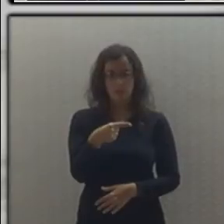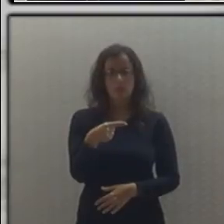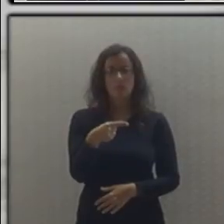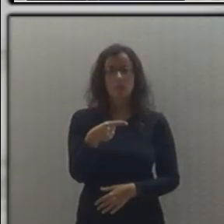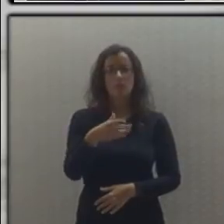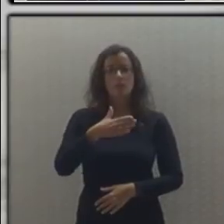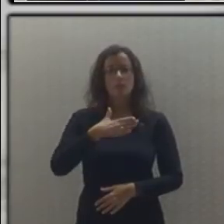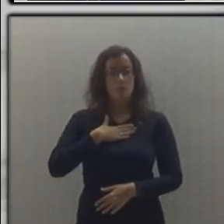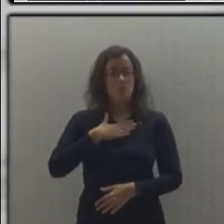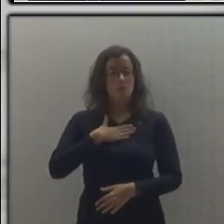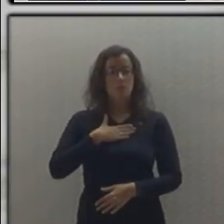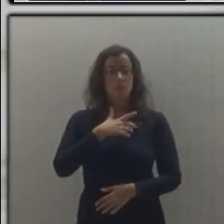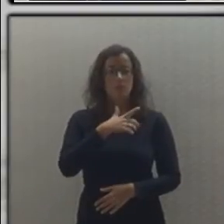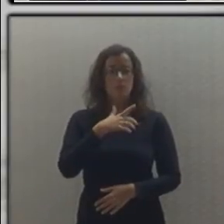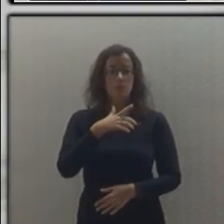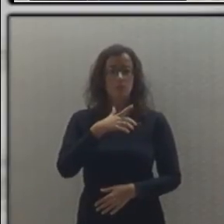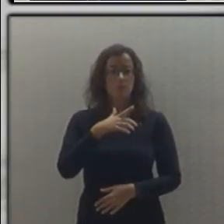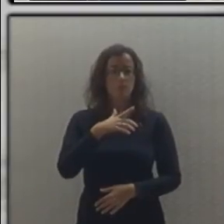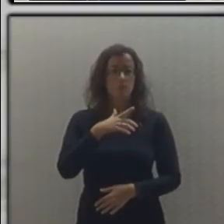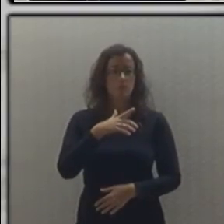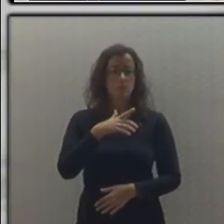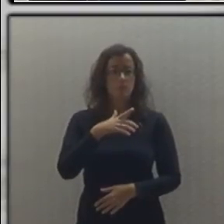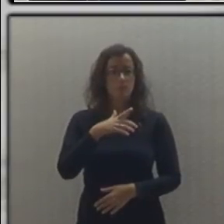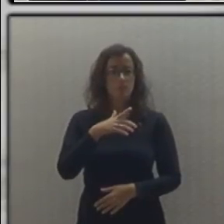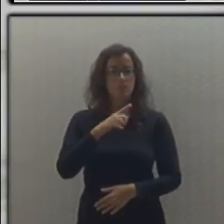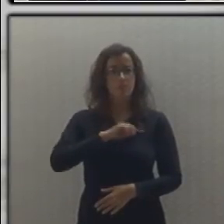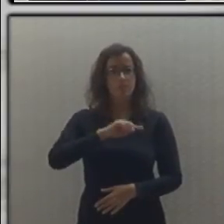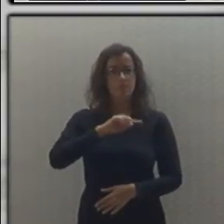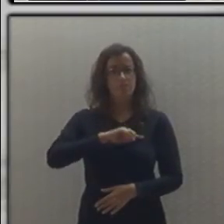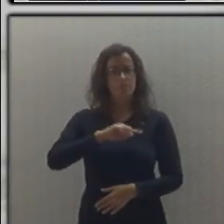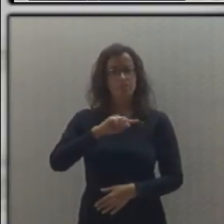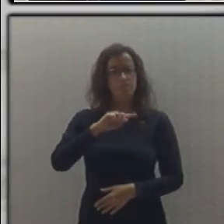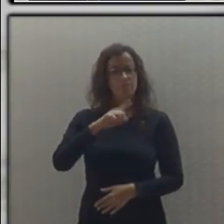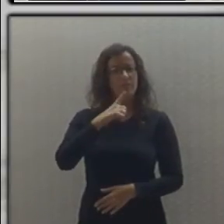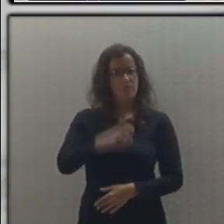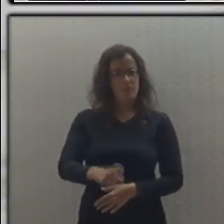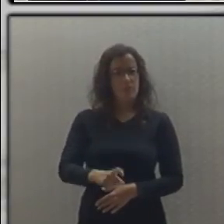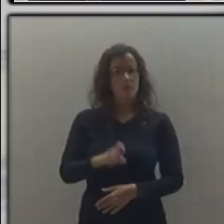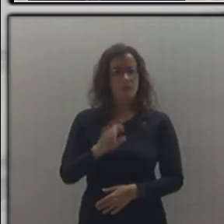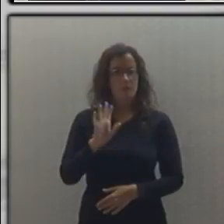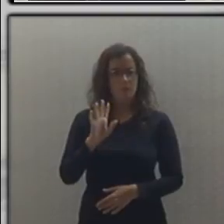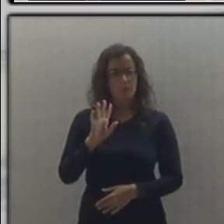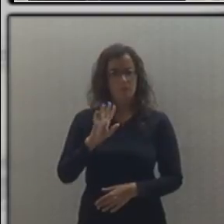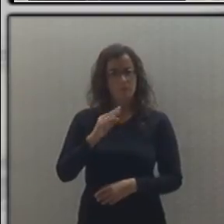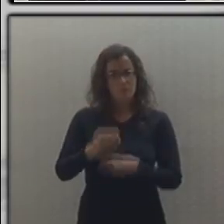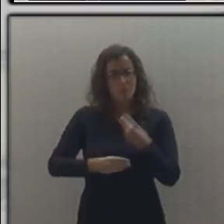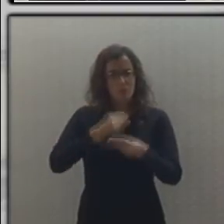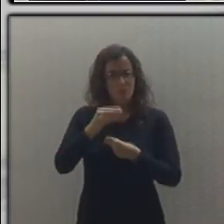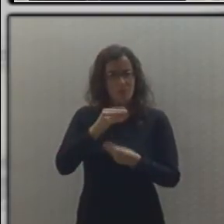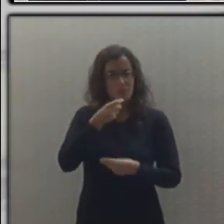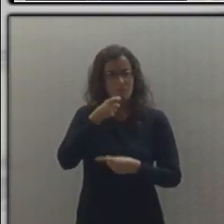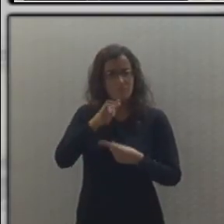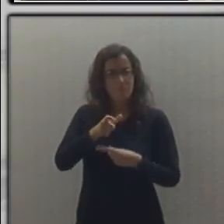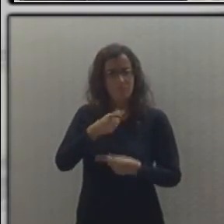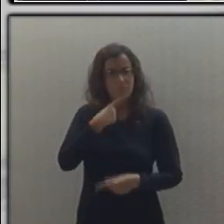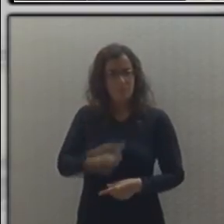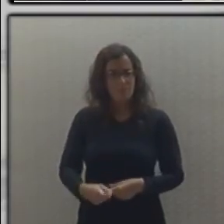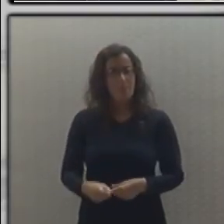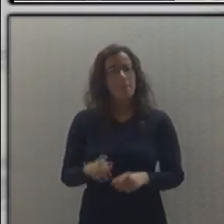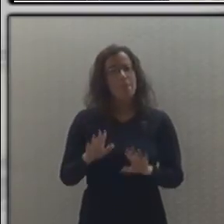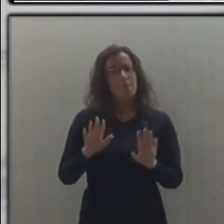a mí en este punto me resulta difícil de utilizar, pero